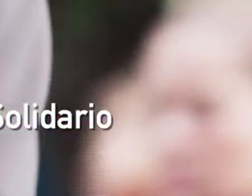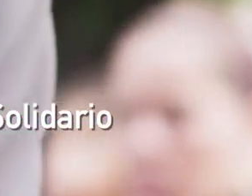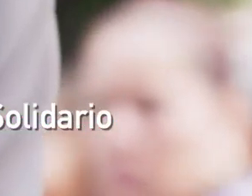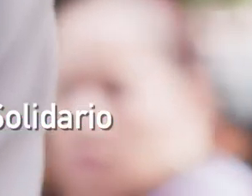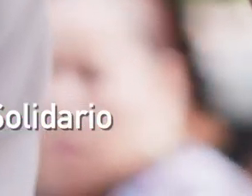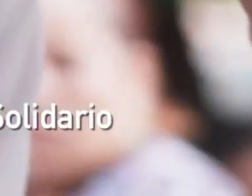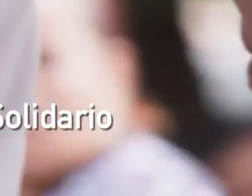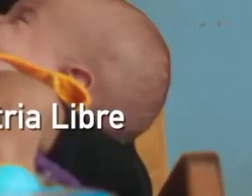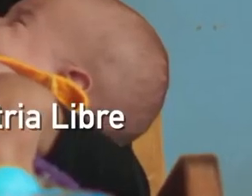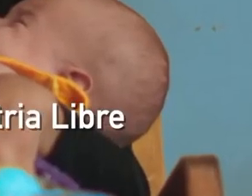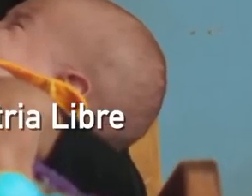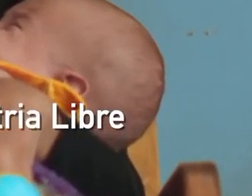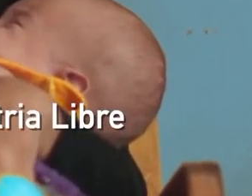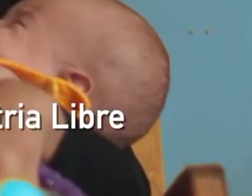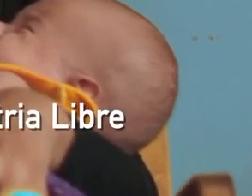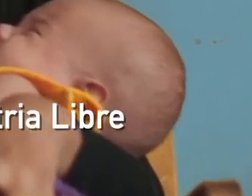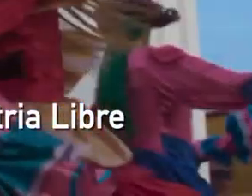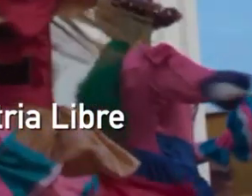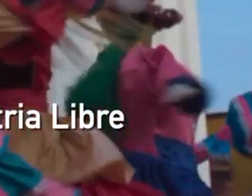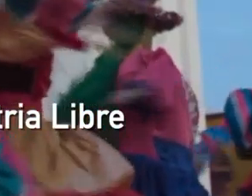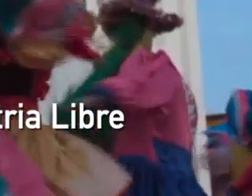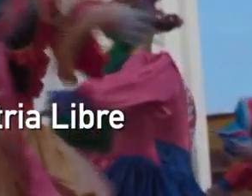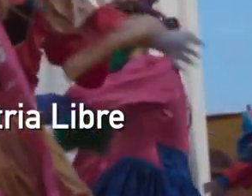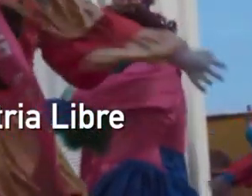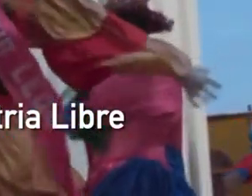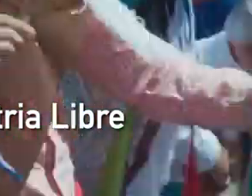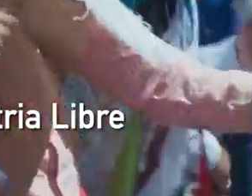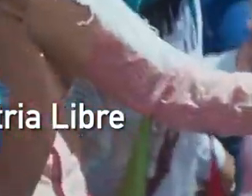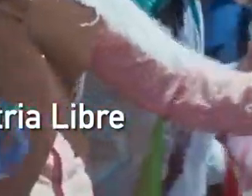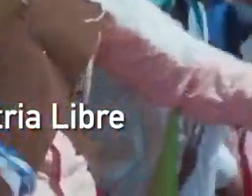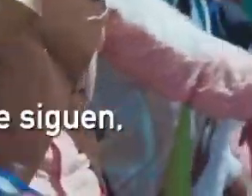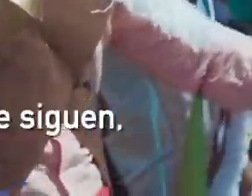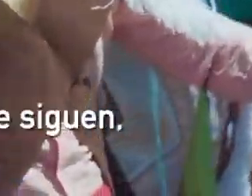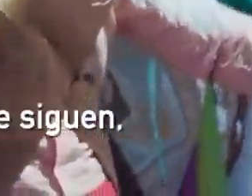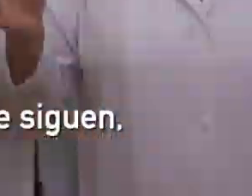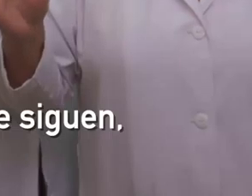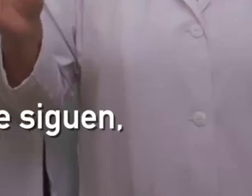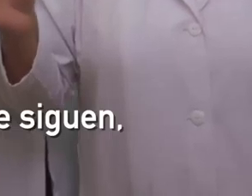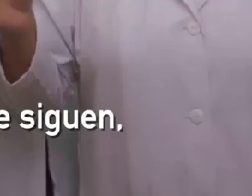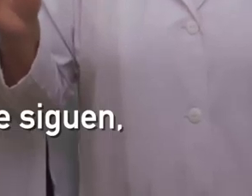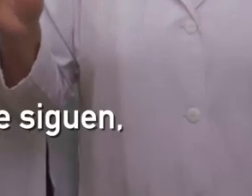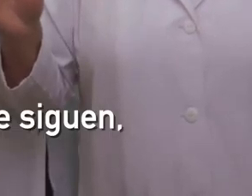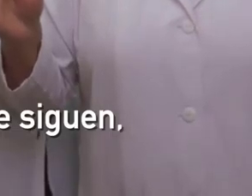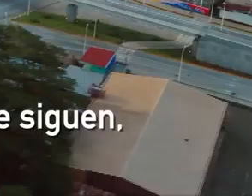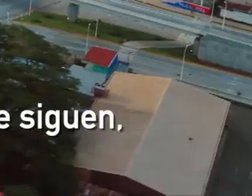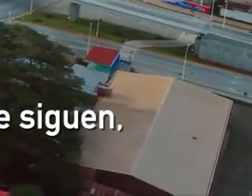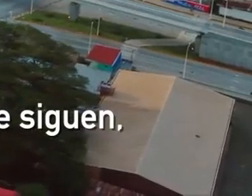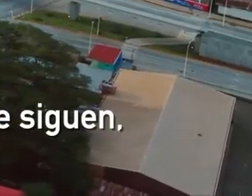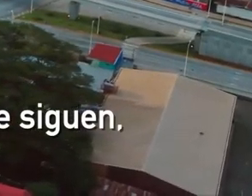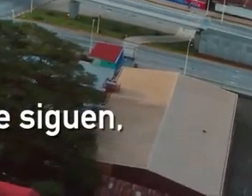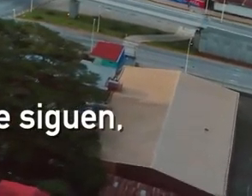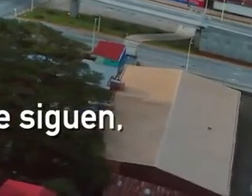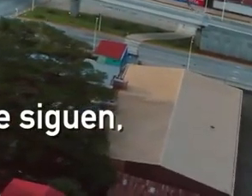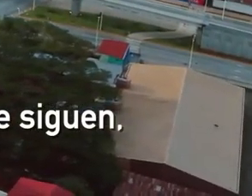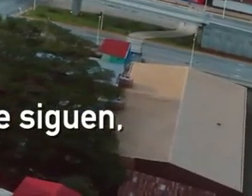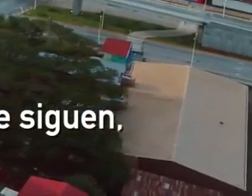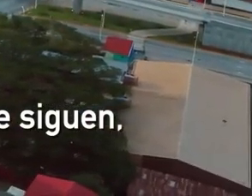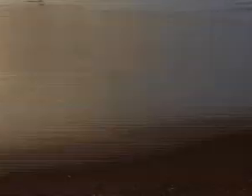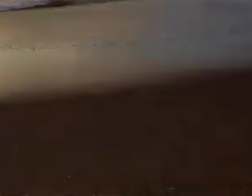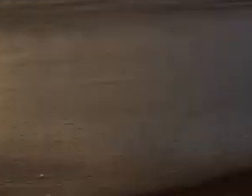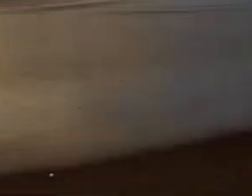solidario con todos los colores de la patria libre orgullosas y orgullosos victorias que